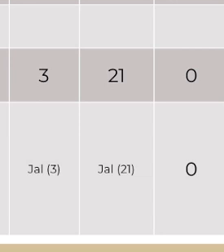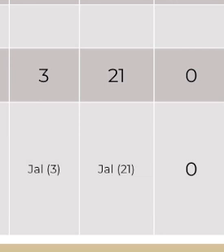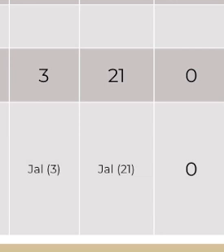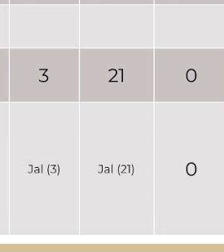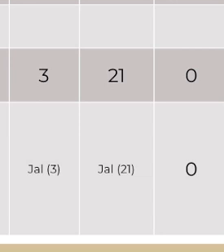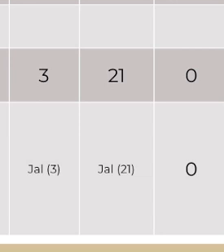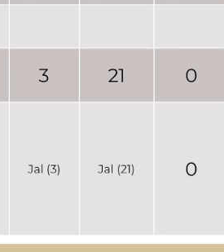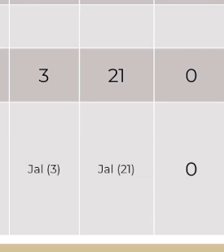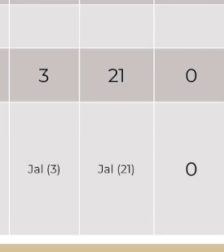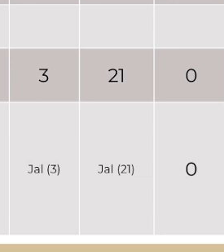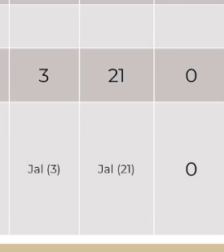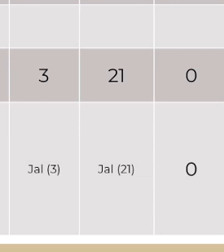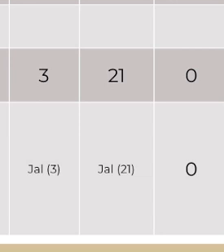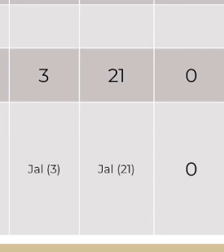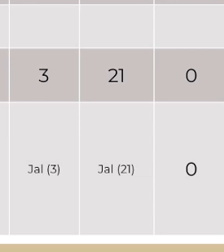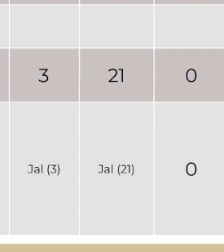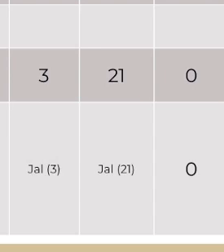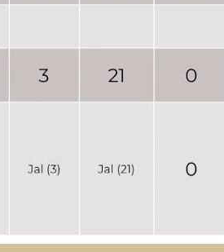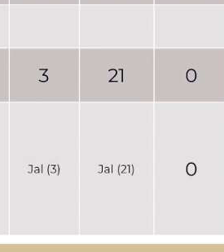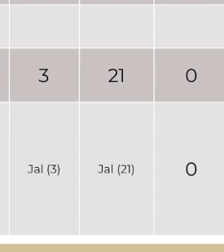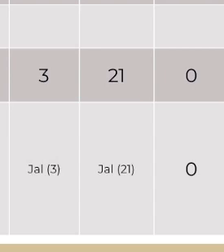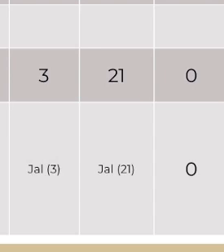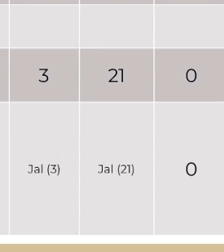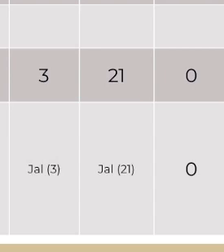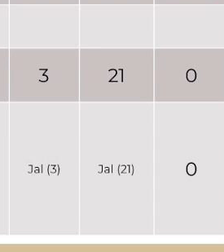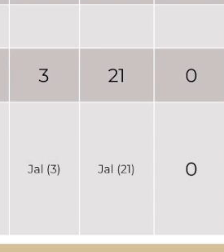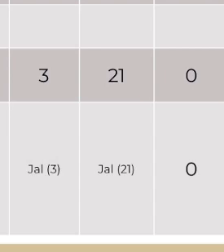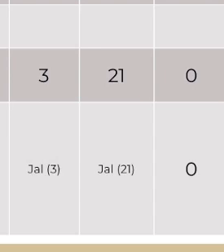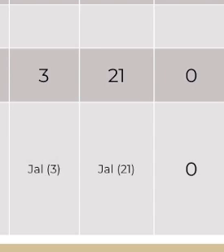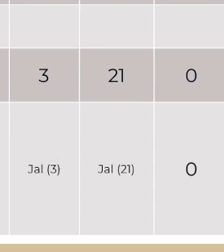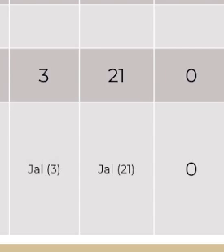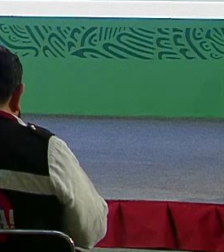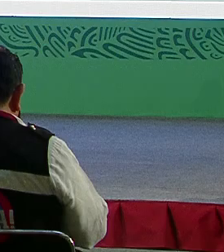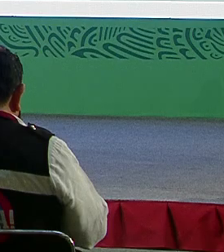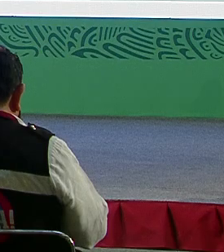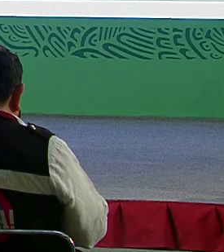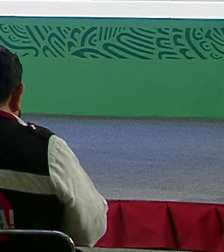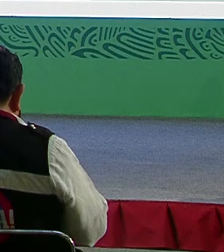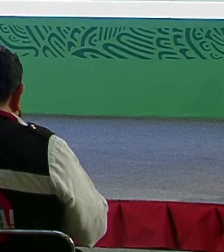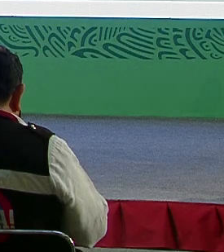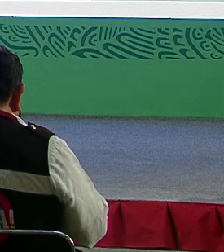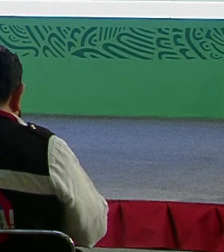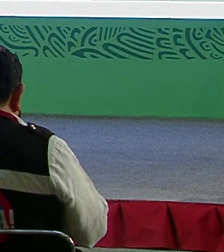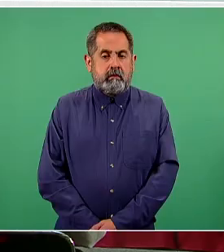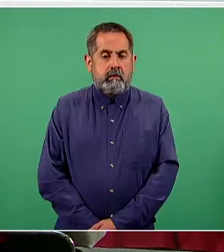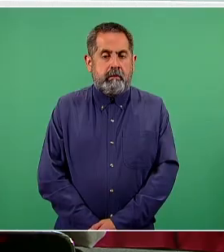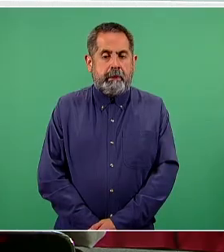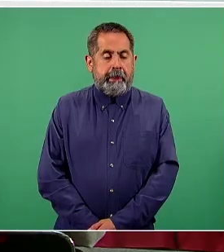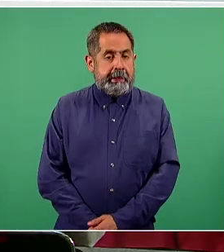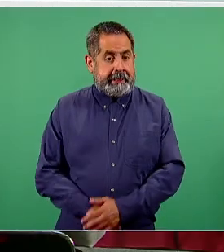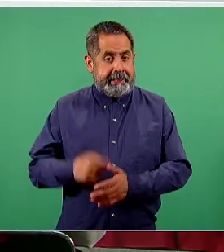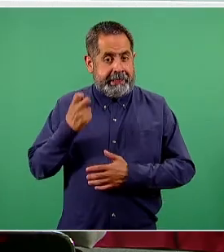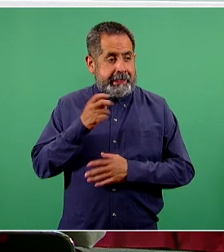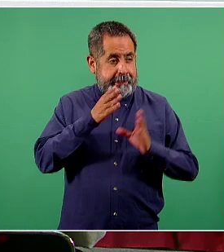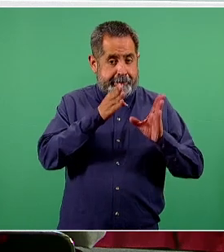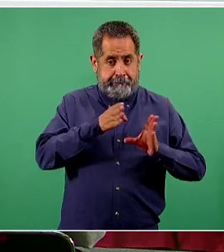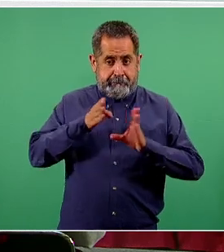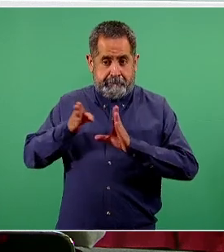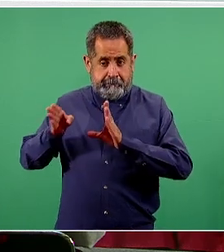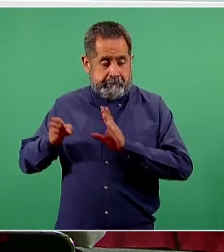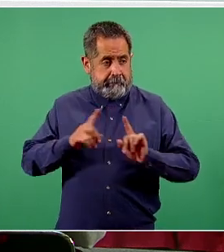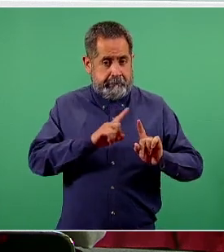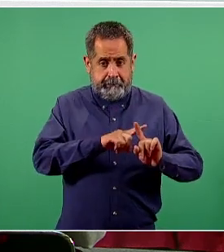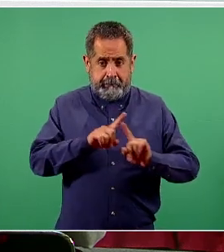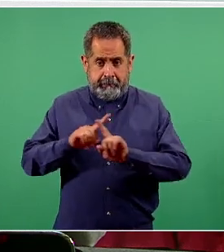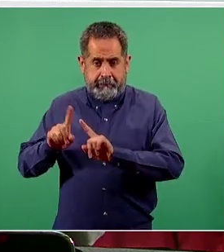también de manera importante en Sudáfrica, y finalmente la variante P.1.1 BA.1, que es una variante que en su momento